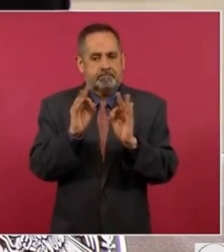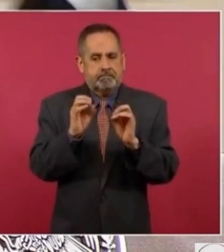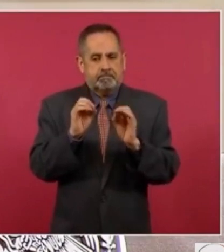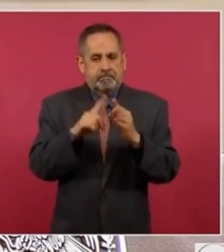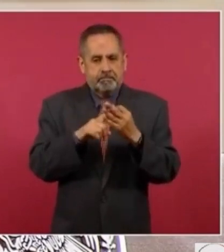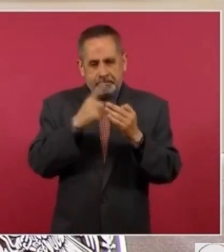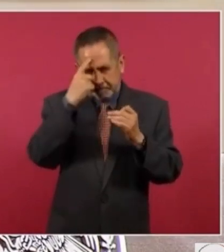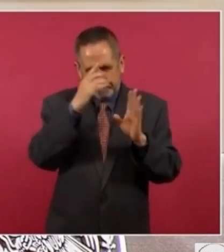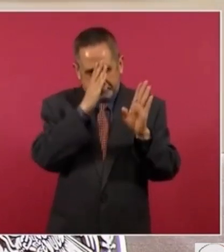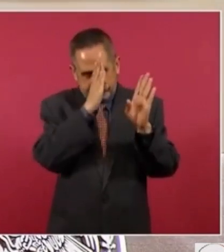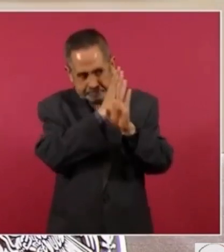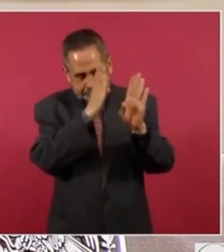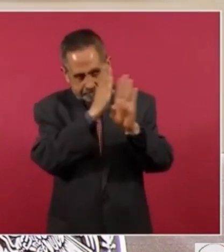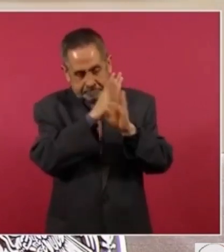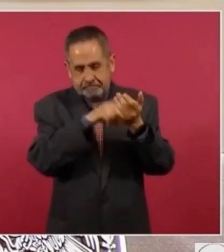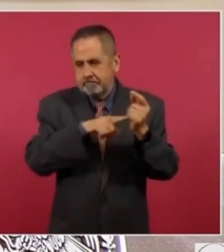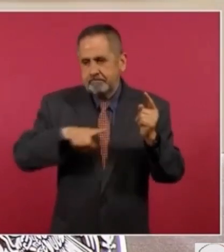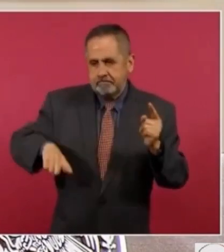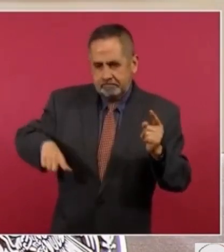de espionaje del gobierno.